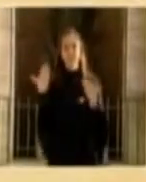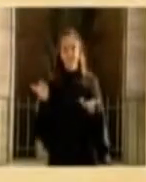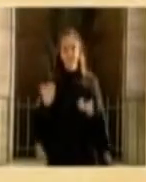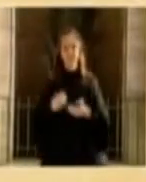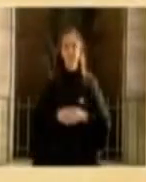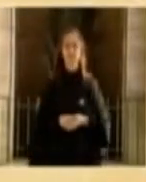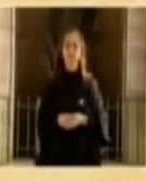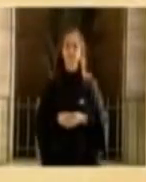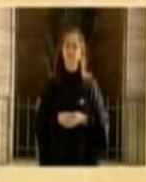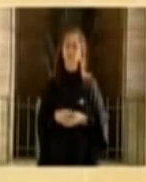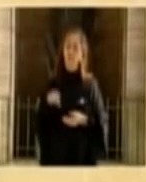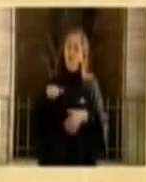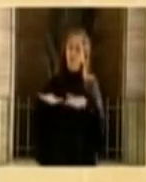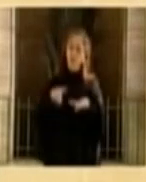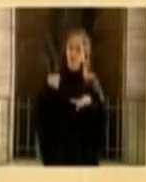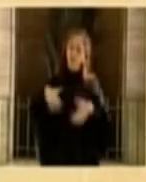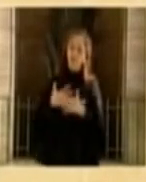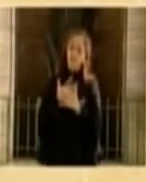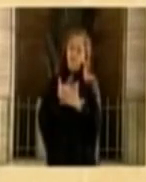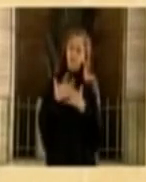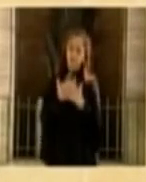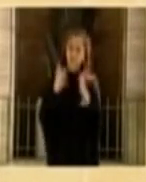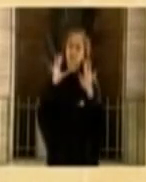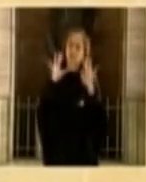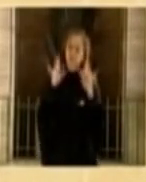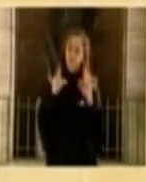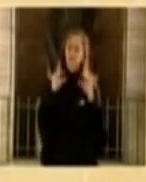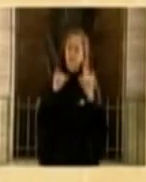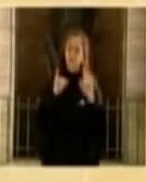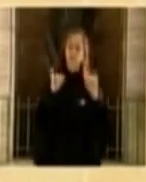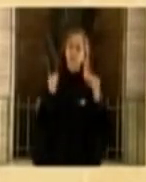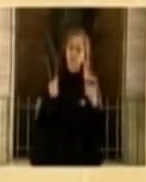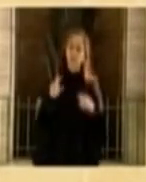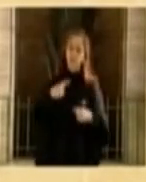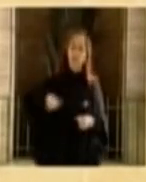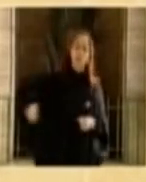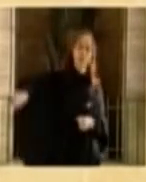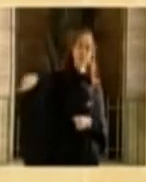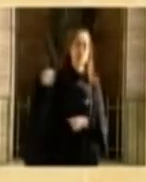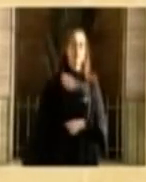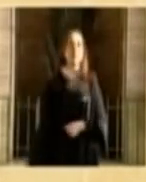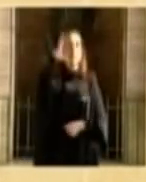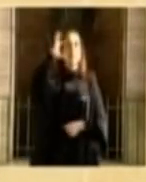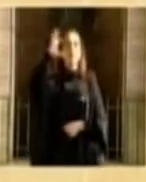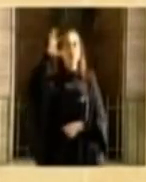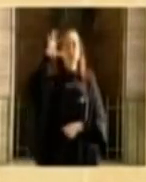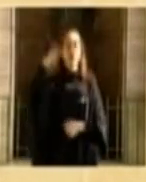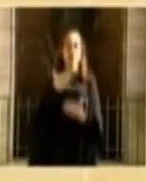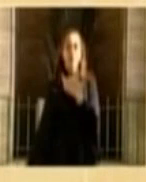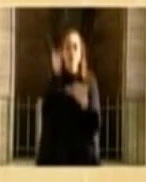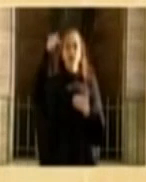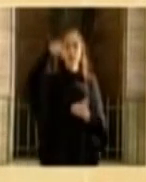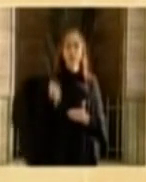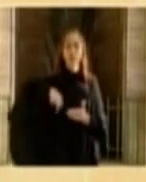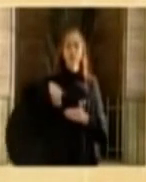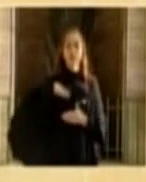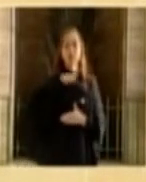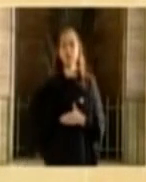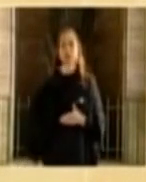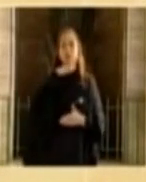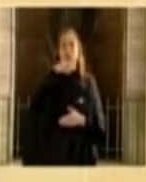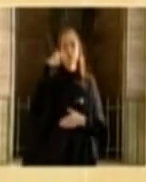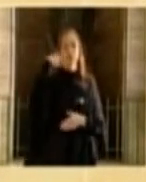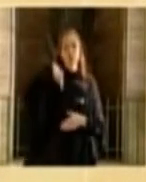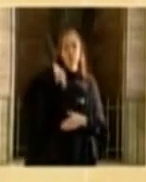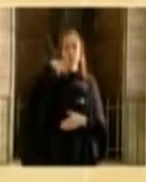difíciles. Creo que todos y todas vamos a recordar este 20 de junio de 2020 como el del bicentenario